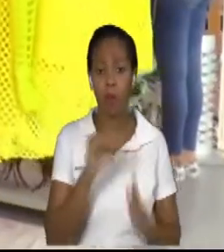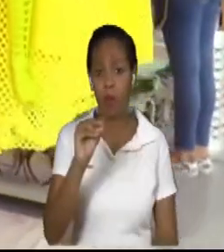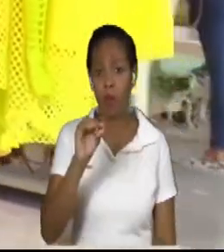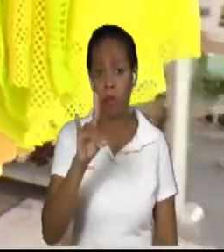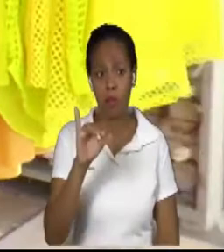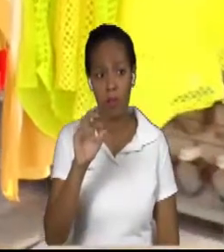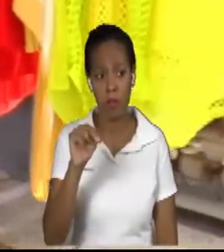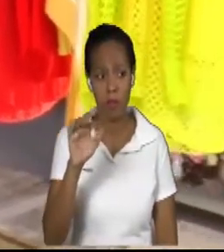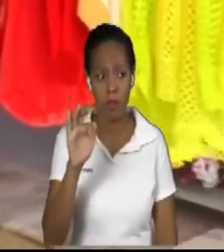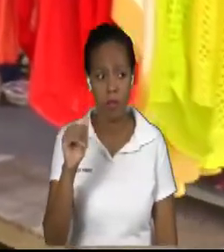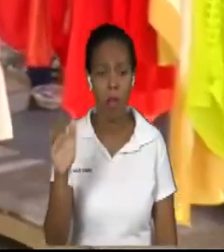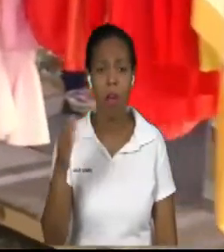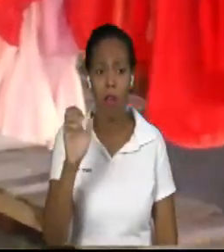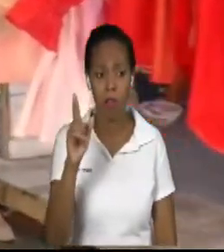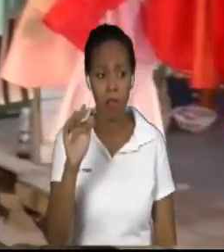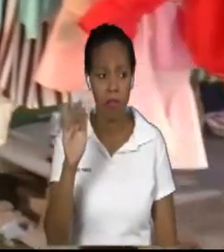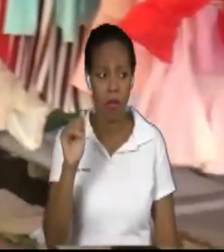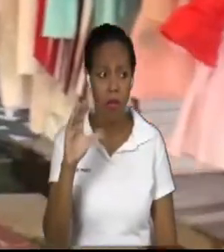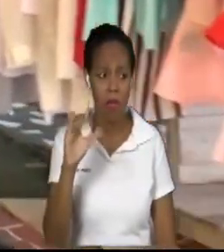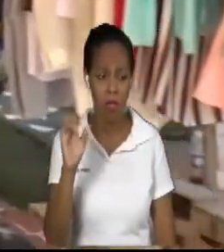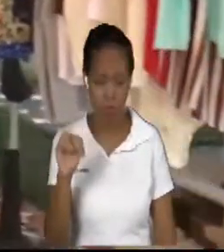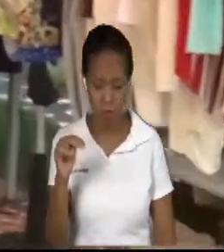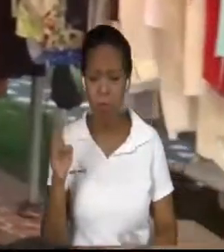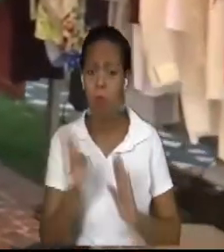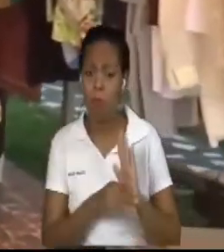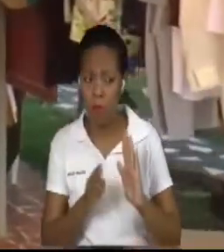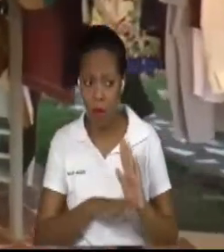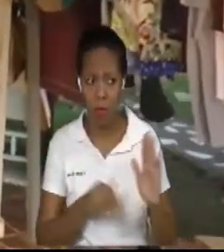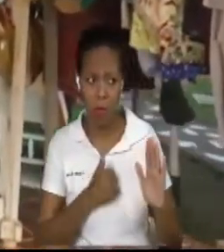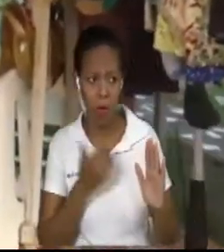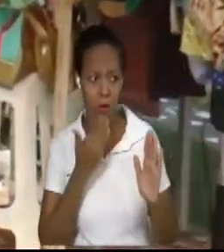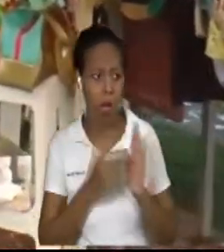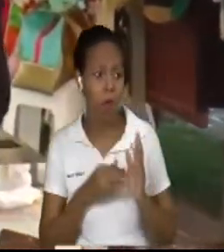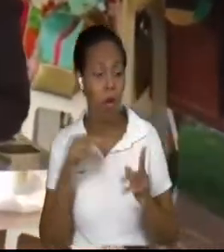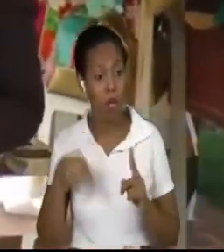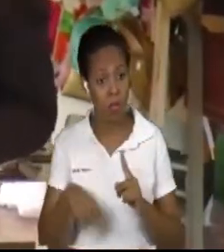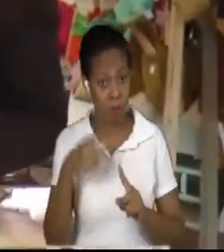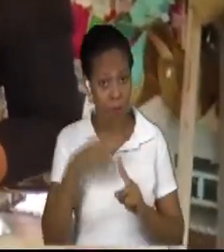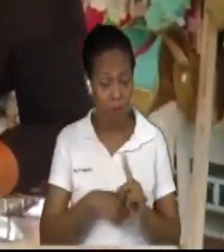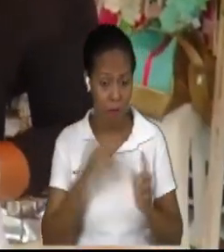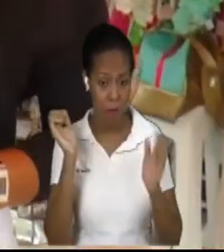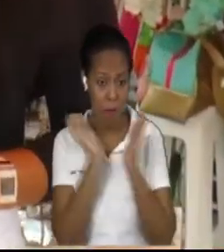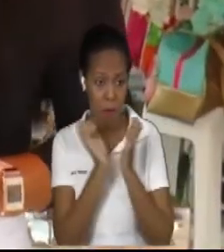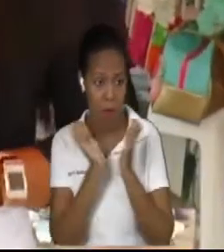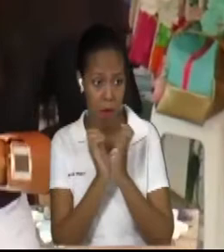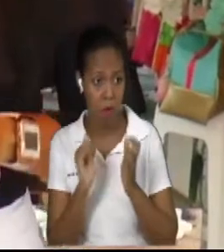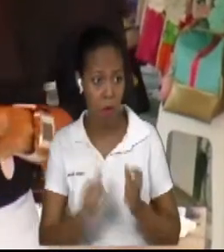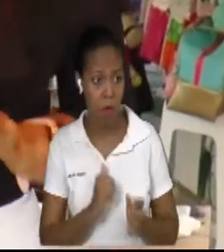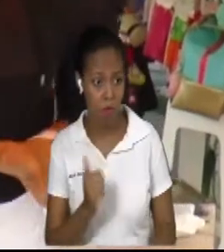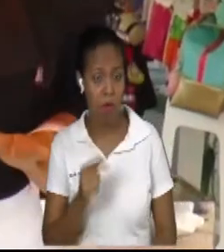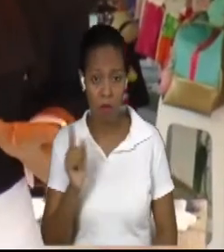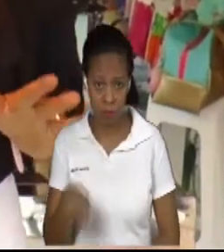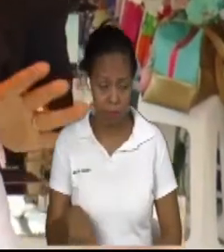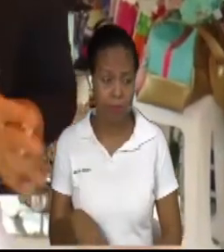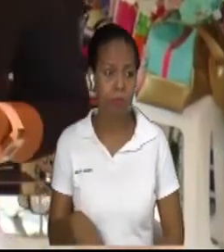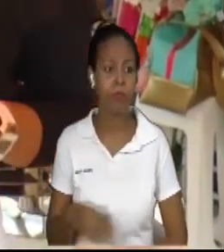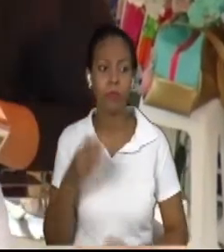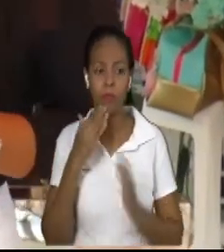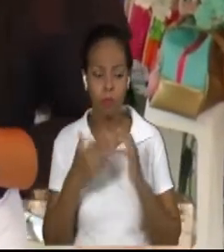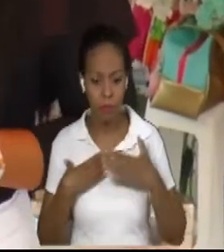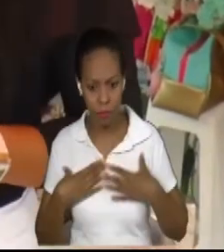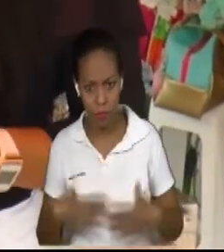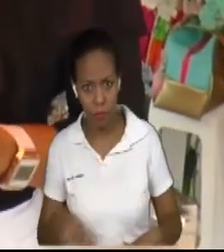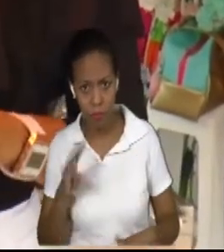va a estar en esos precios. Es decir, que si aquí en la feria del Traspatio de Juana hay una blusa en